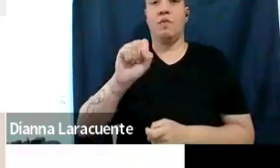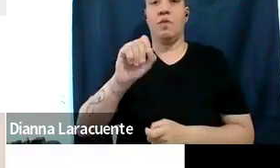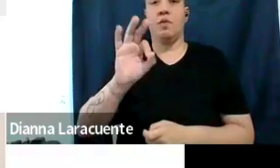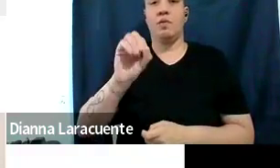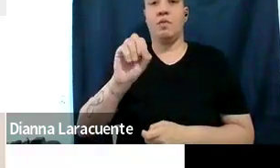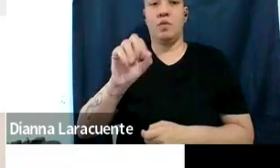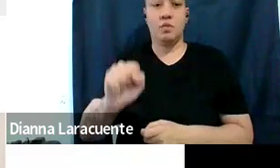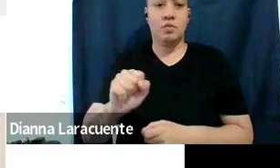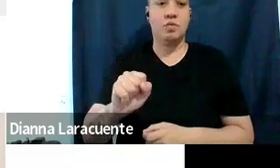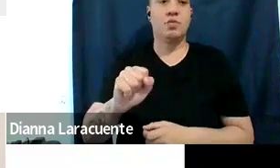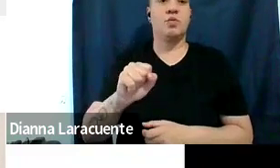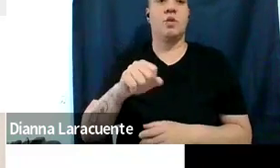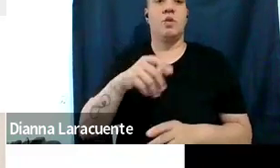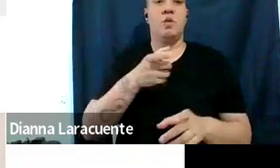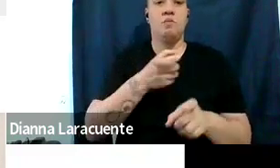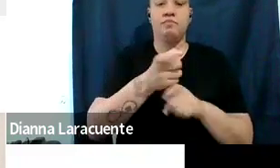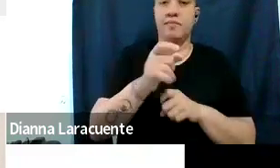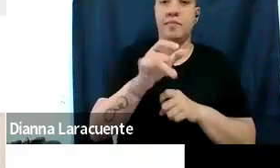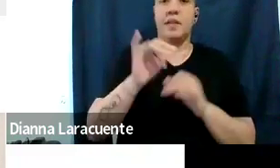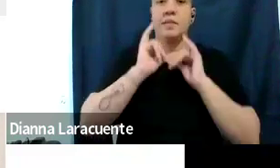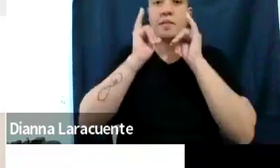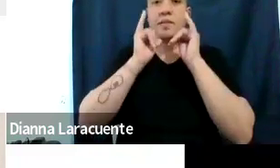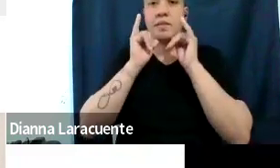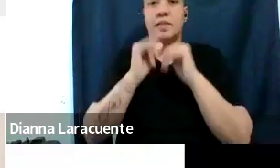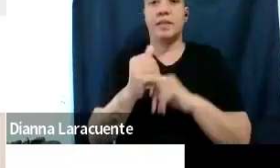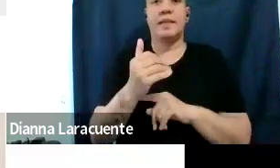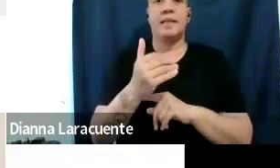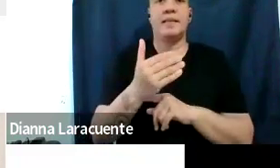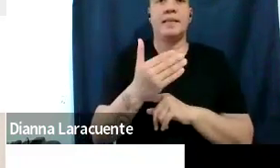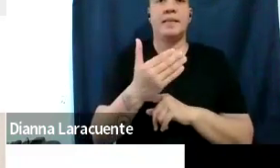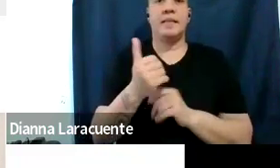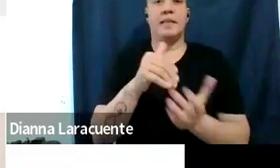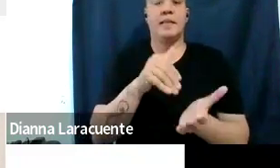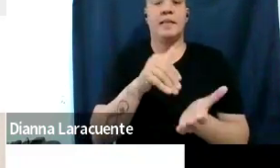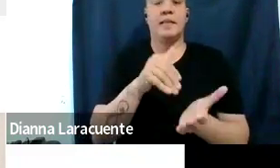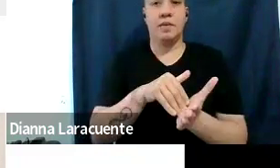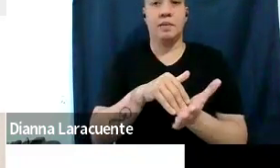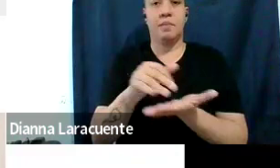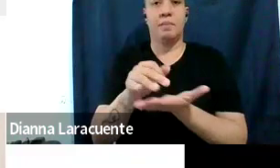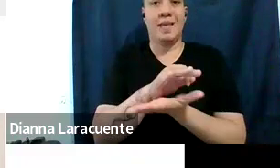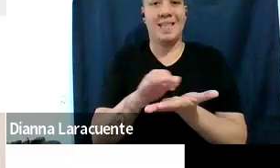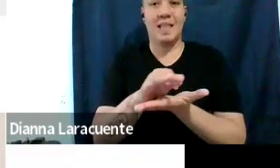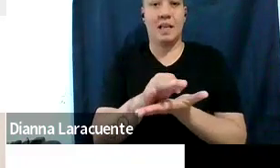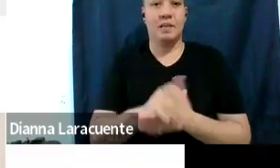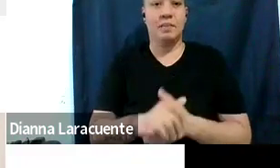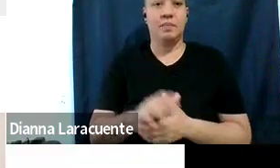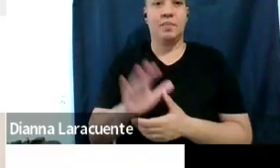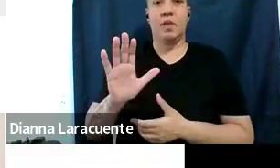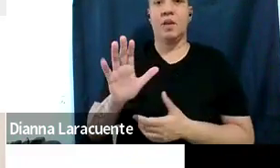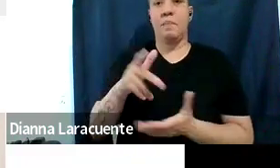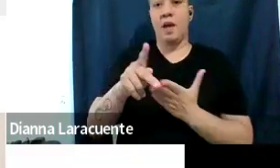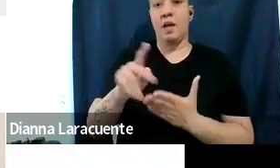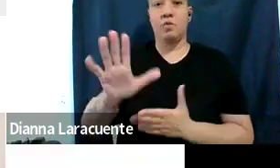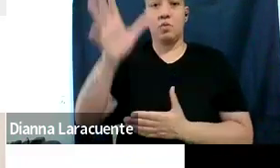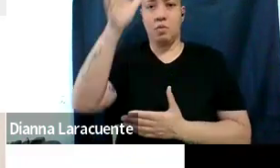lo meten a la cárcel, le ponen 15,000 pesetas y adivinen quién es quien paga esas 15,000 pesetas, su padre, el que dicen